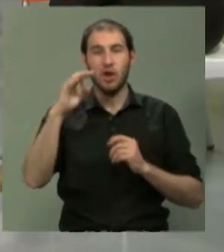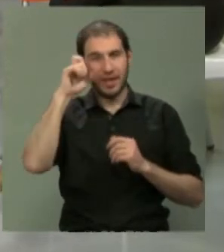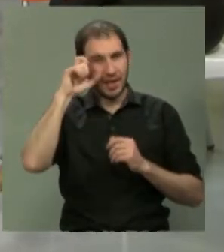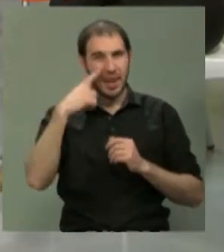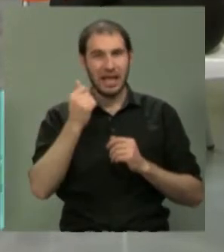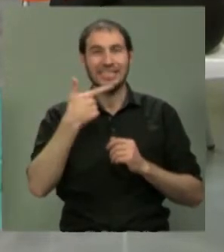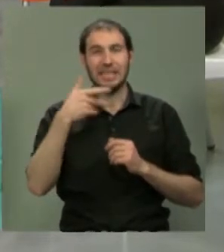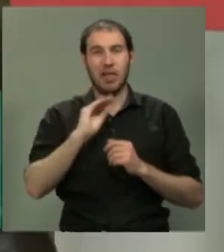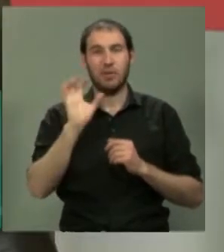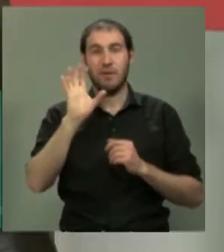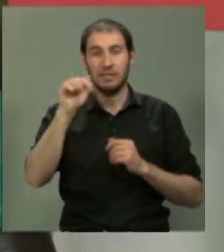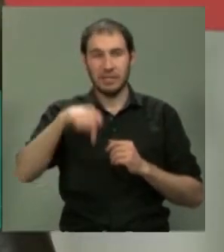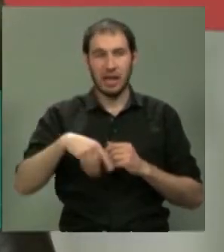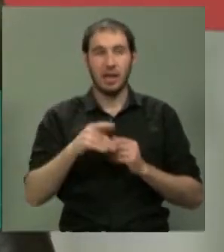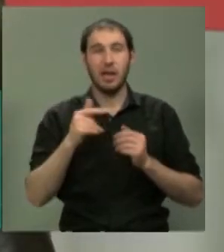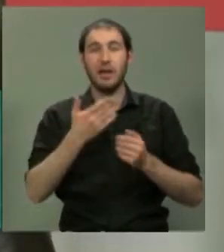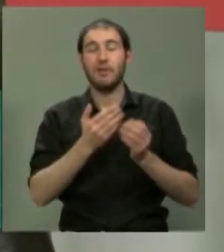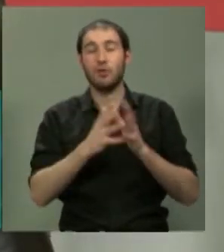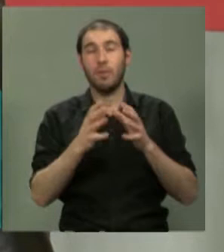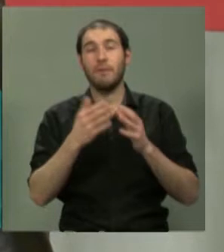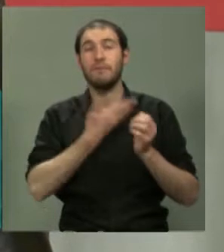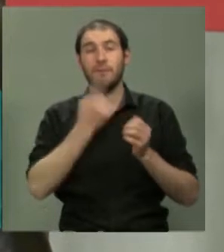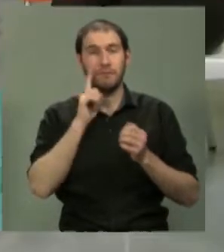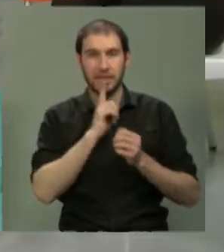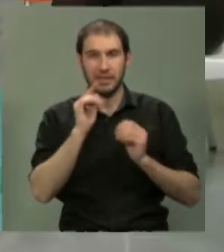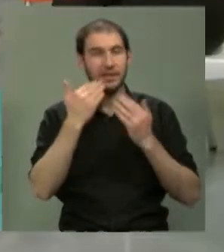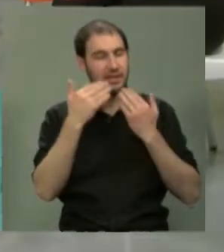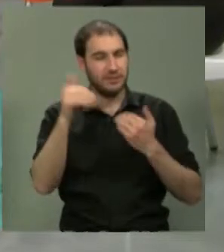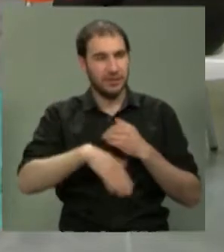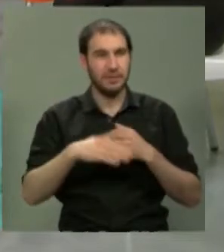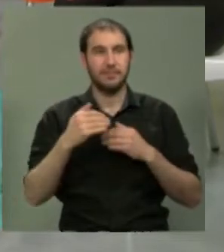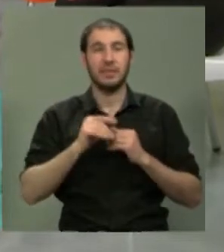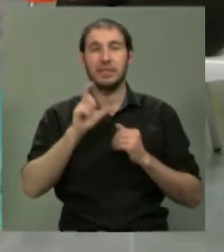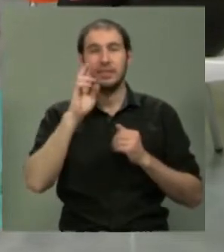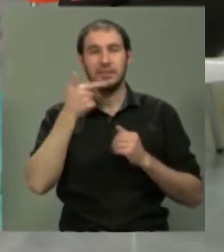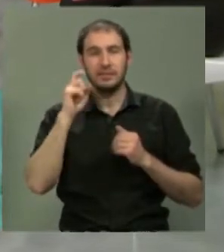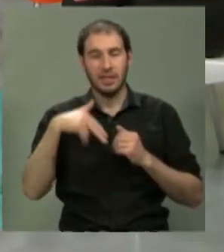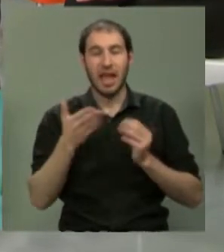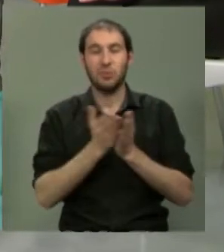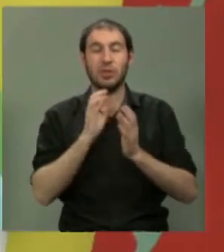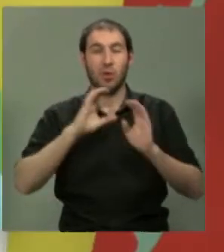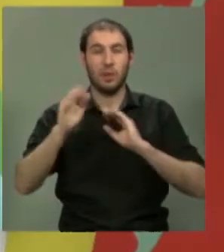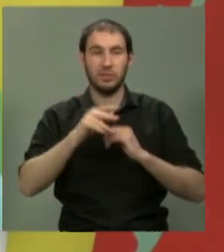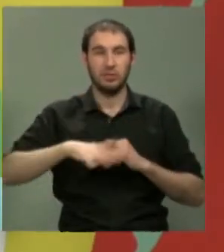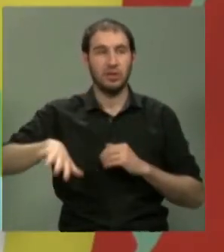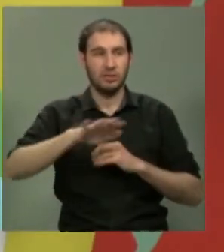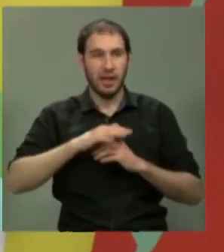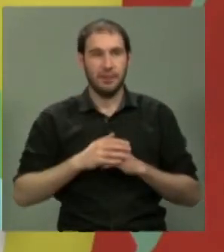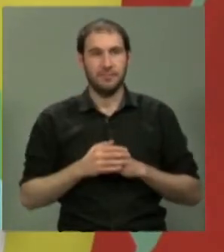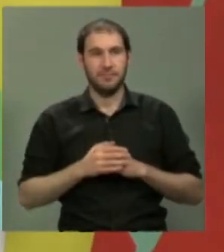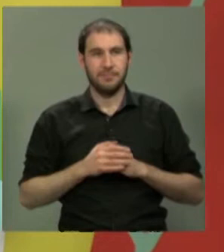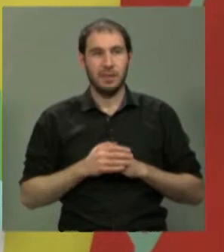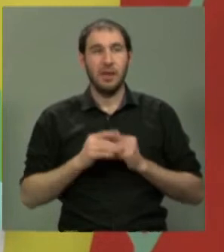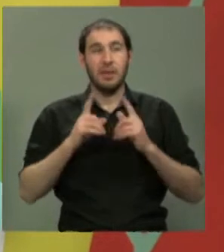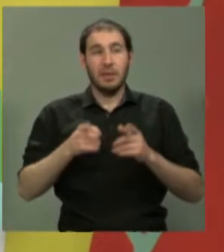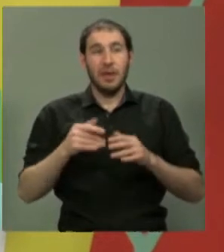Barbeito, senadora provincial por el FID. Muchísimas gracias por estar acá. Cristina Patiño, estudiante de Comunicación Social y